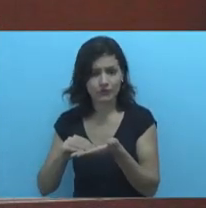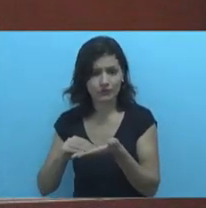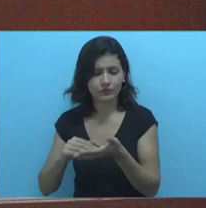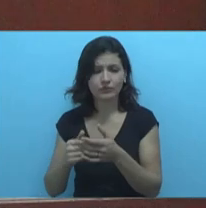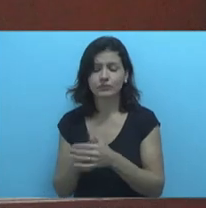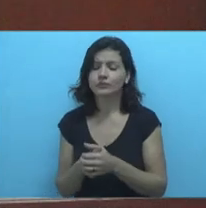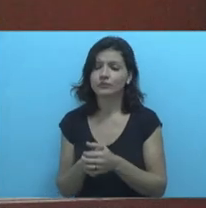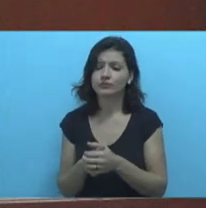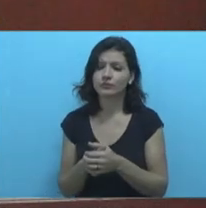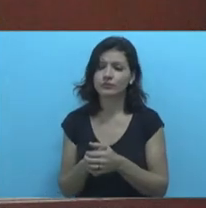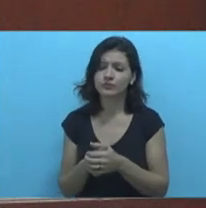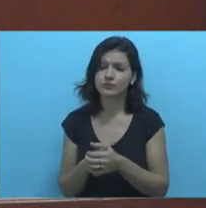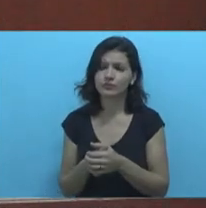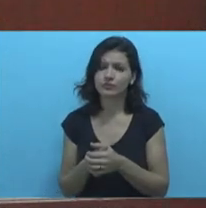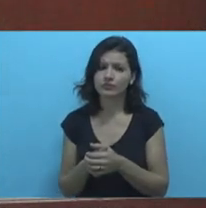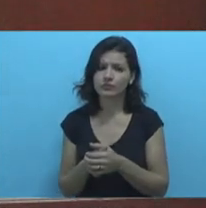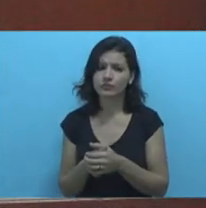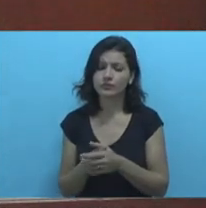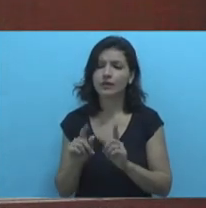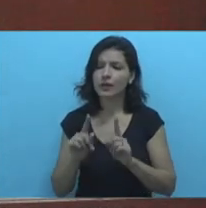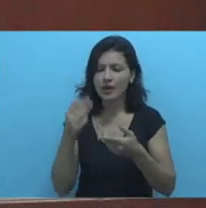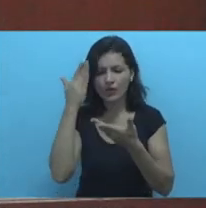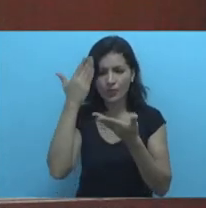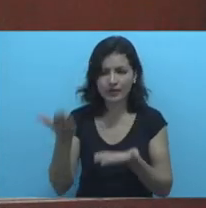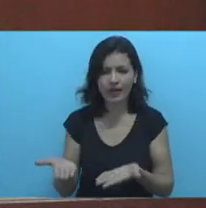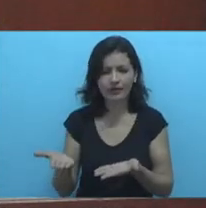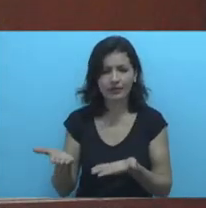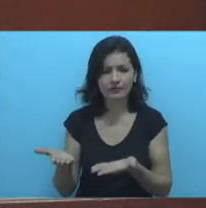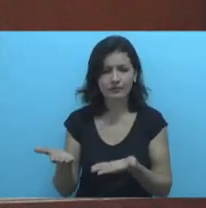Y vengo a rendir homenaje